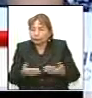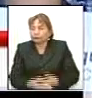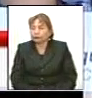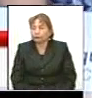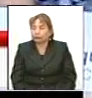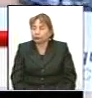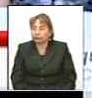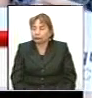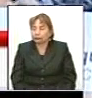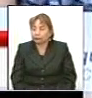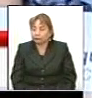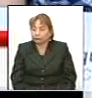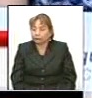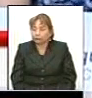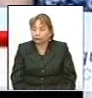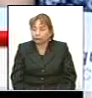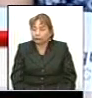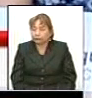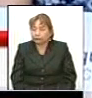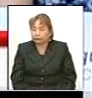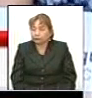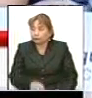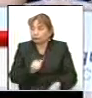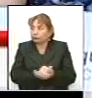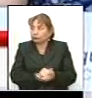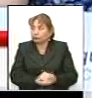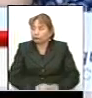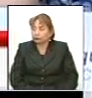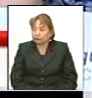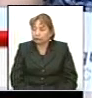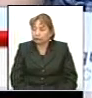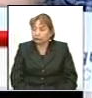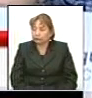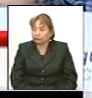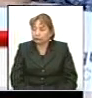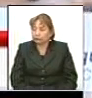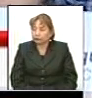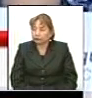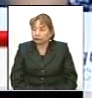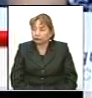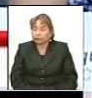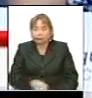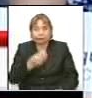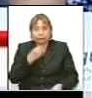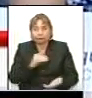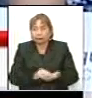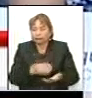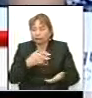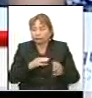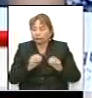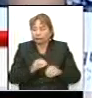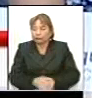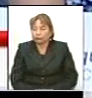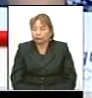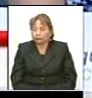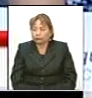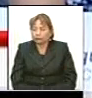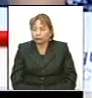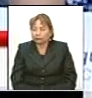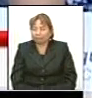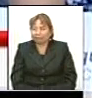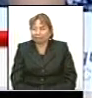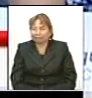autoridades del sector que digamos aparentemente es otra cosa ustedes buscan